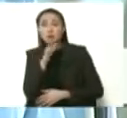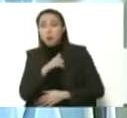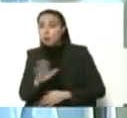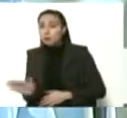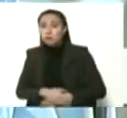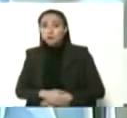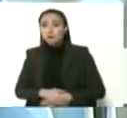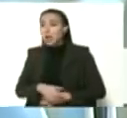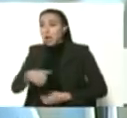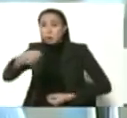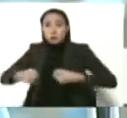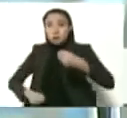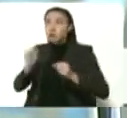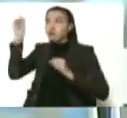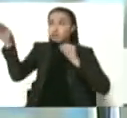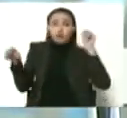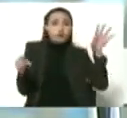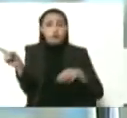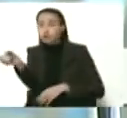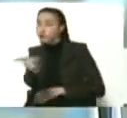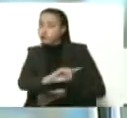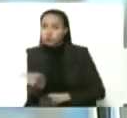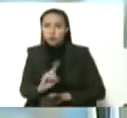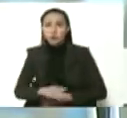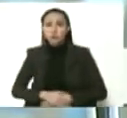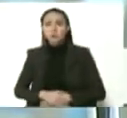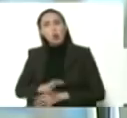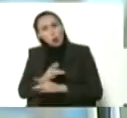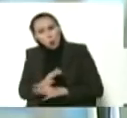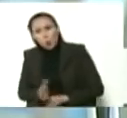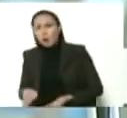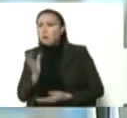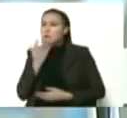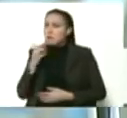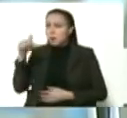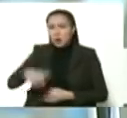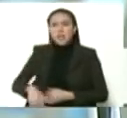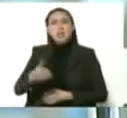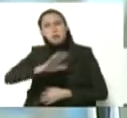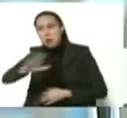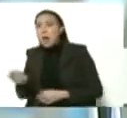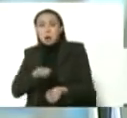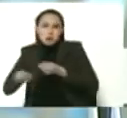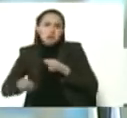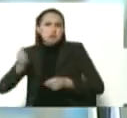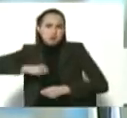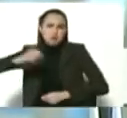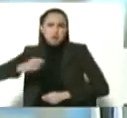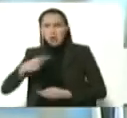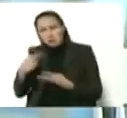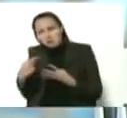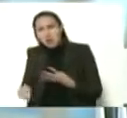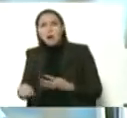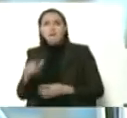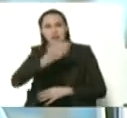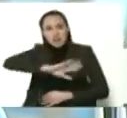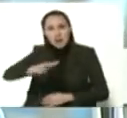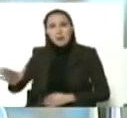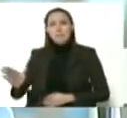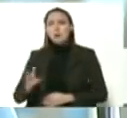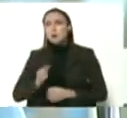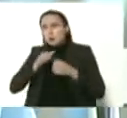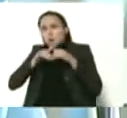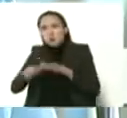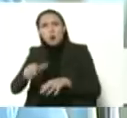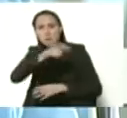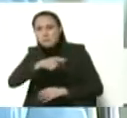haber caravana. Vamos a tener, sí, juegos de playa, por supuesto, bien controlados. En diferentes playas tenemos desplegado